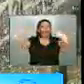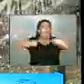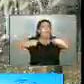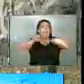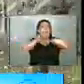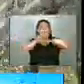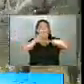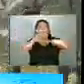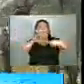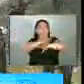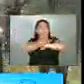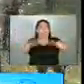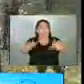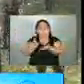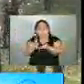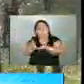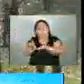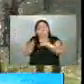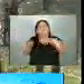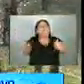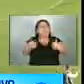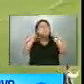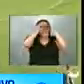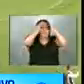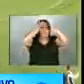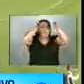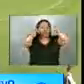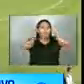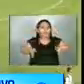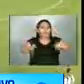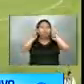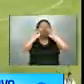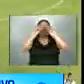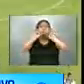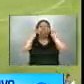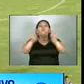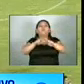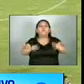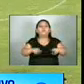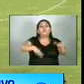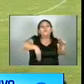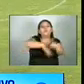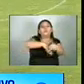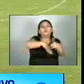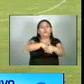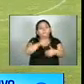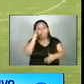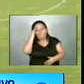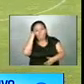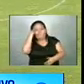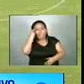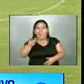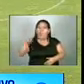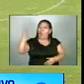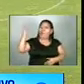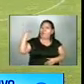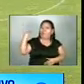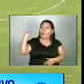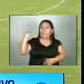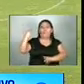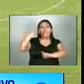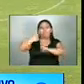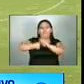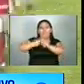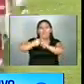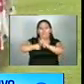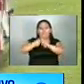clausura 2023. Esa fue la resolución que tomó la Federación Salvadoriña de Fútbol tras analizar los hechos ocurridos durante el